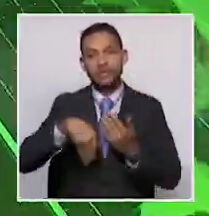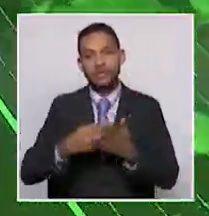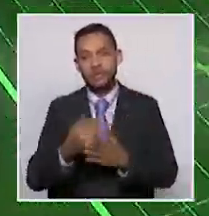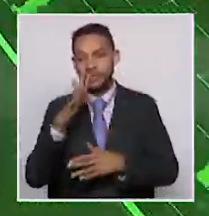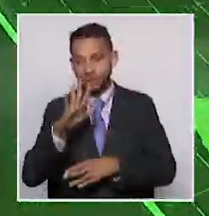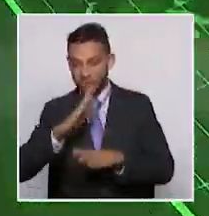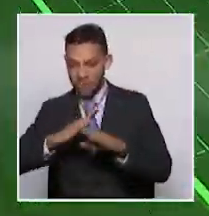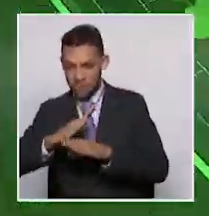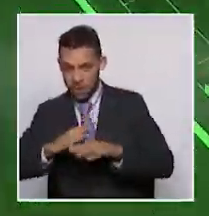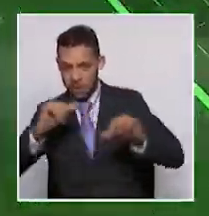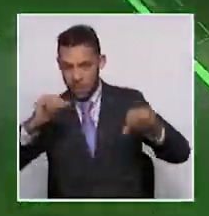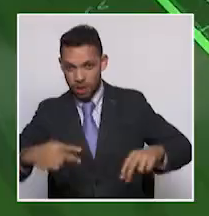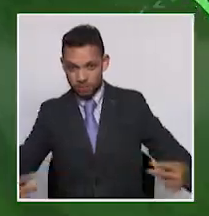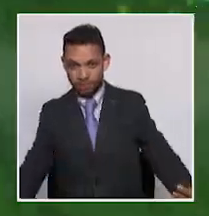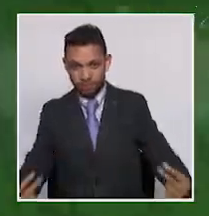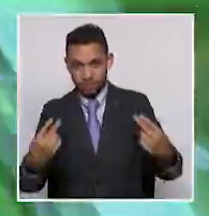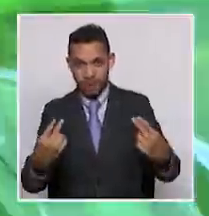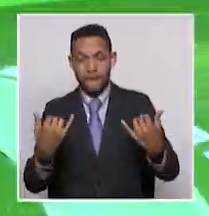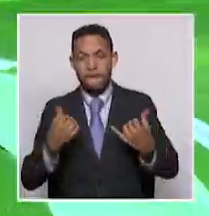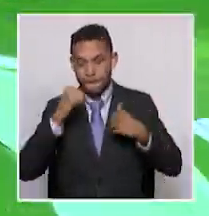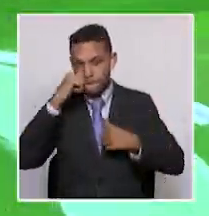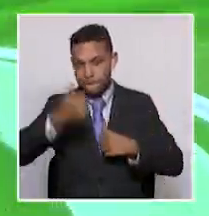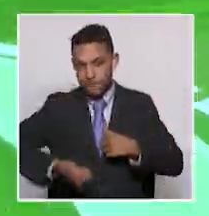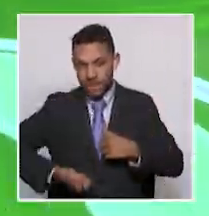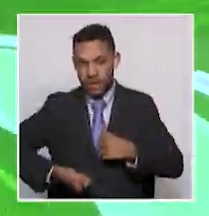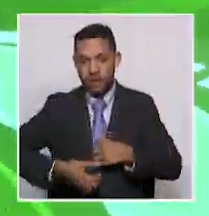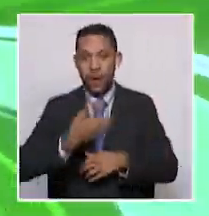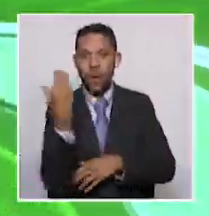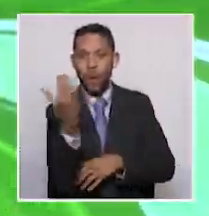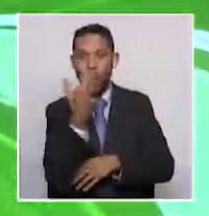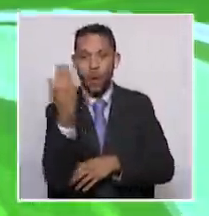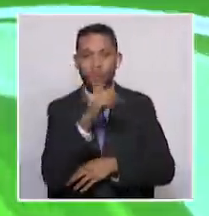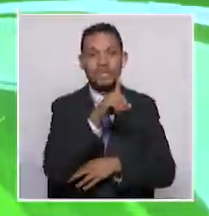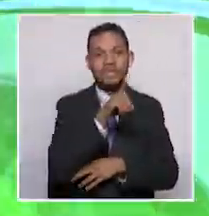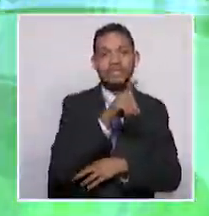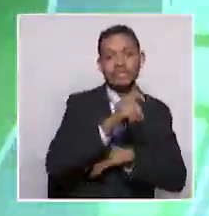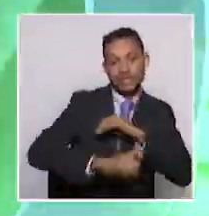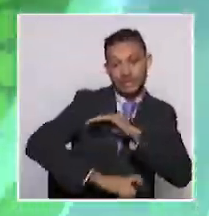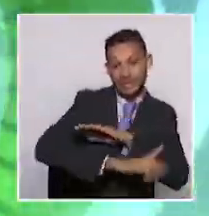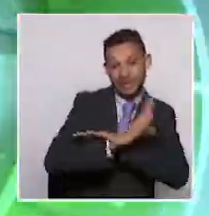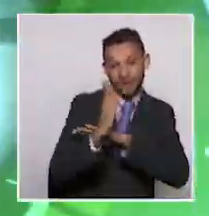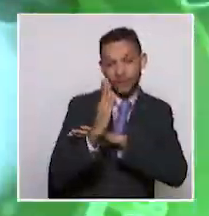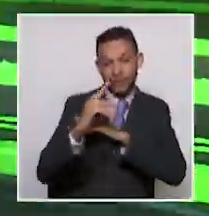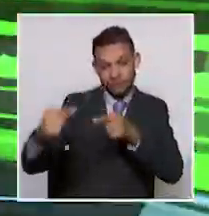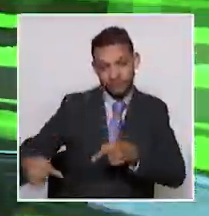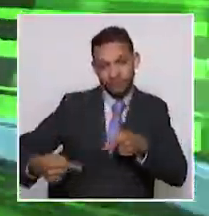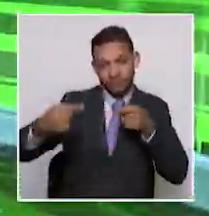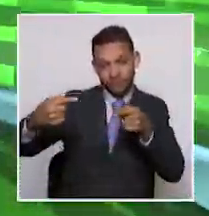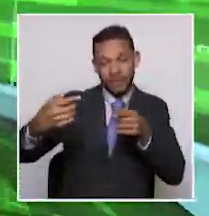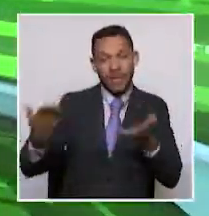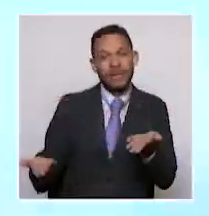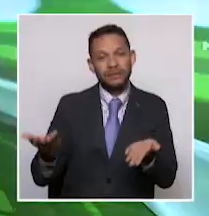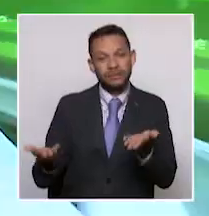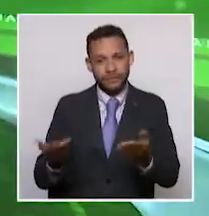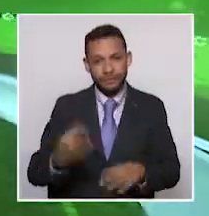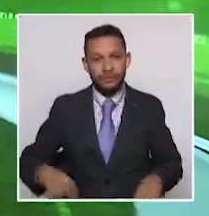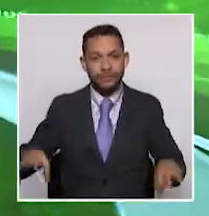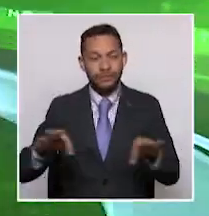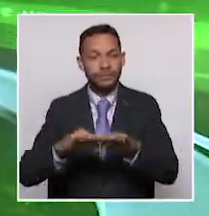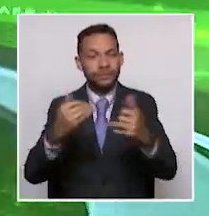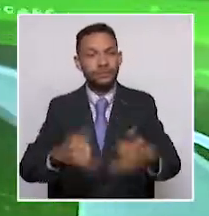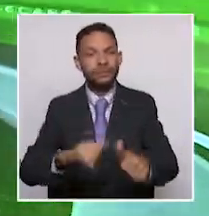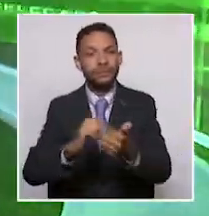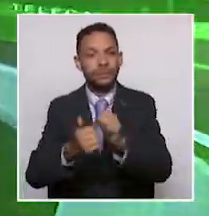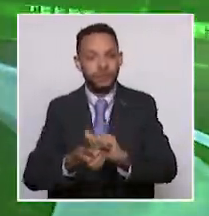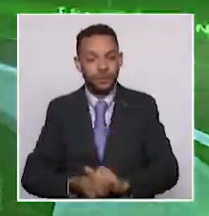de invitación y mañana les contaremos cómo le fue a Colombia en el partido de las 6 de la mañana ante Corea del Sur. Hasta aquí la información deportiva en Telecafé